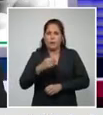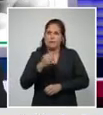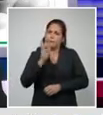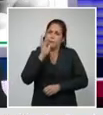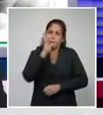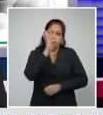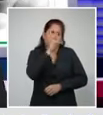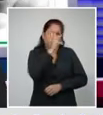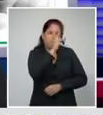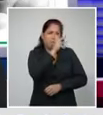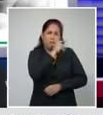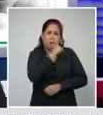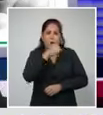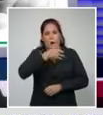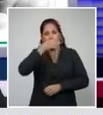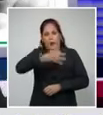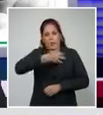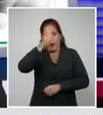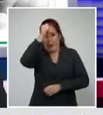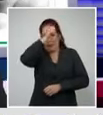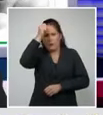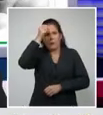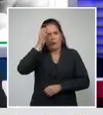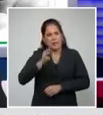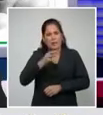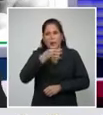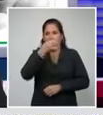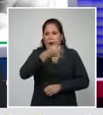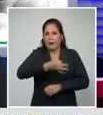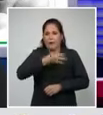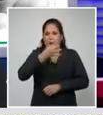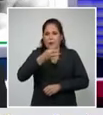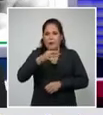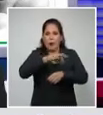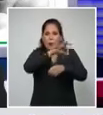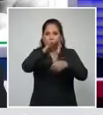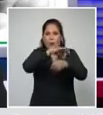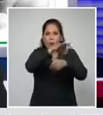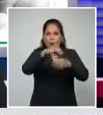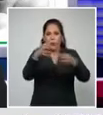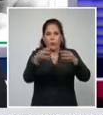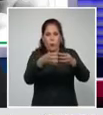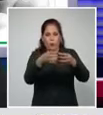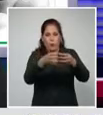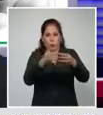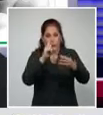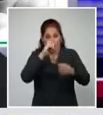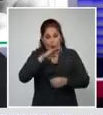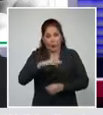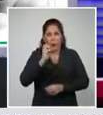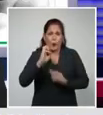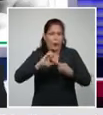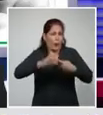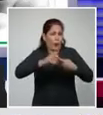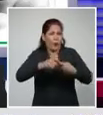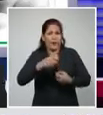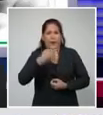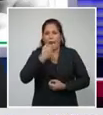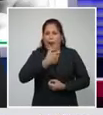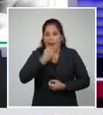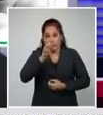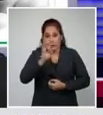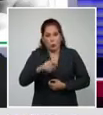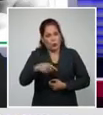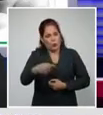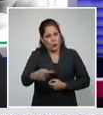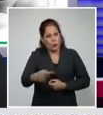que estamos teniendo los domingos de la Colmetita. Aquí está Chamaquile, hacía referencia y hace referencia todos los días